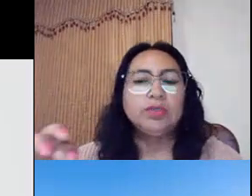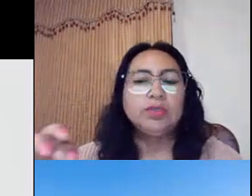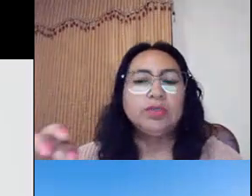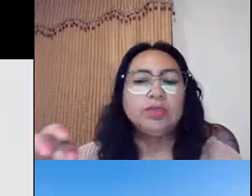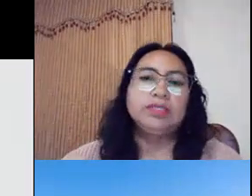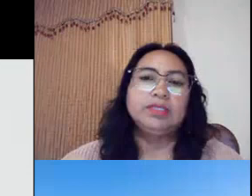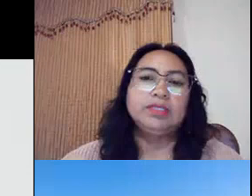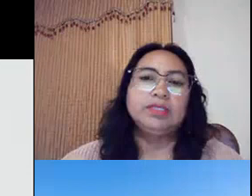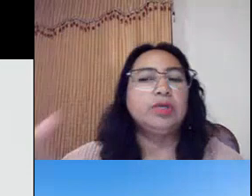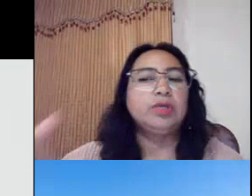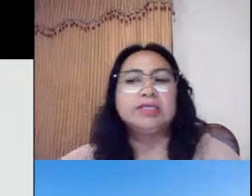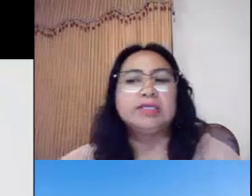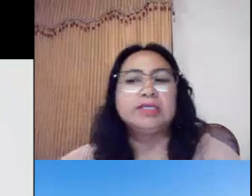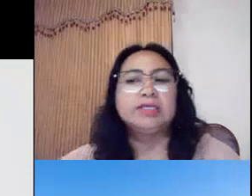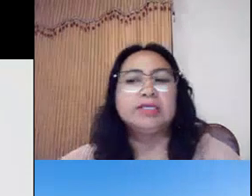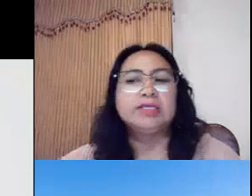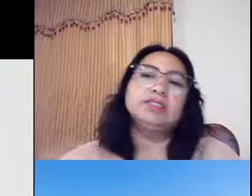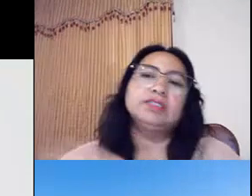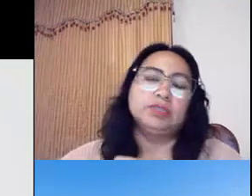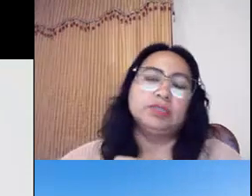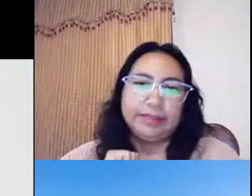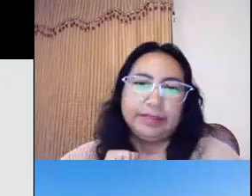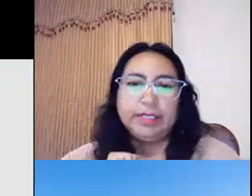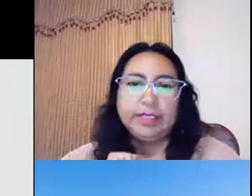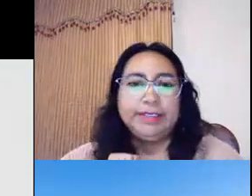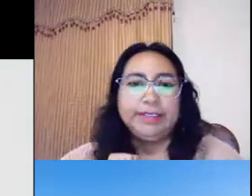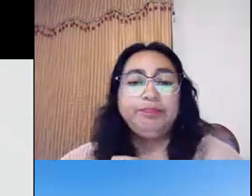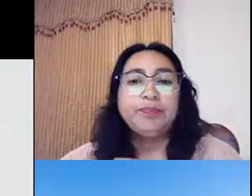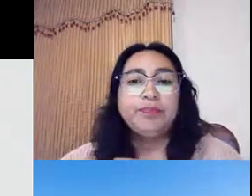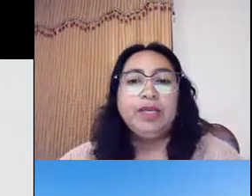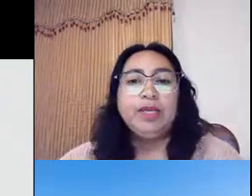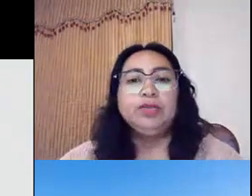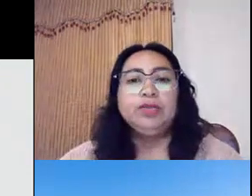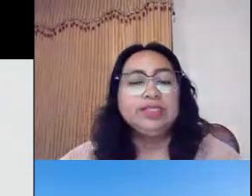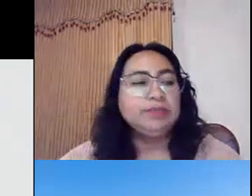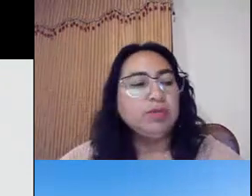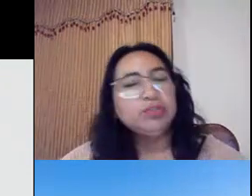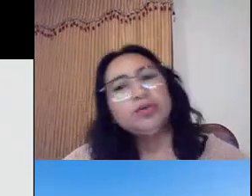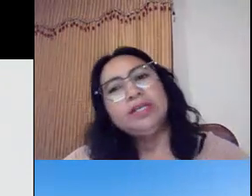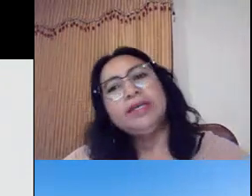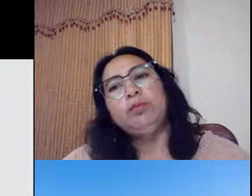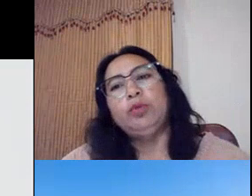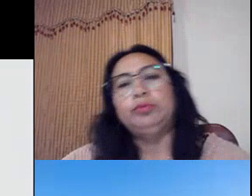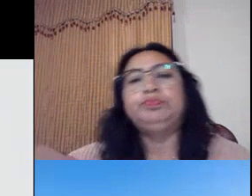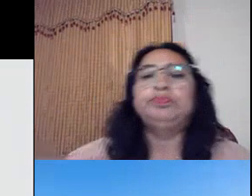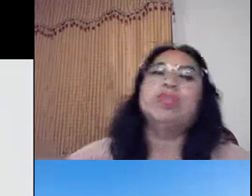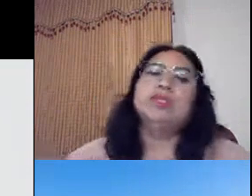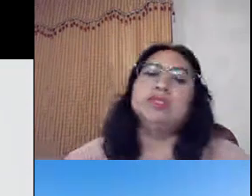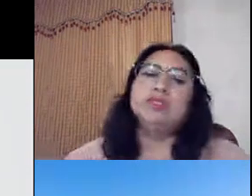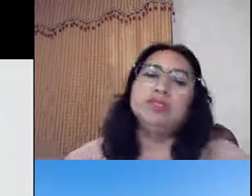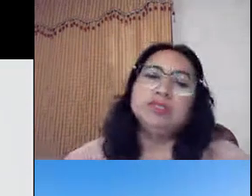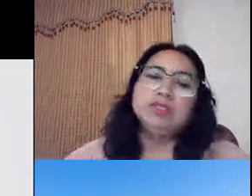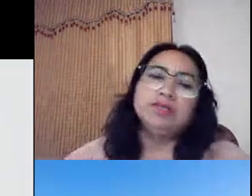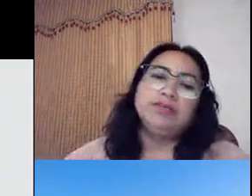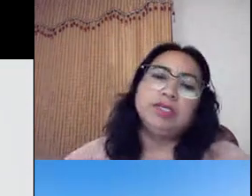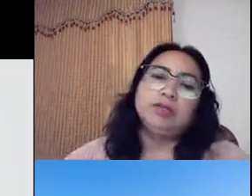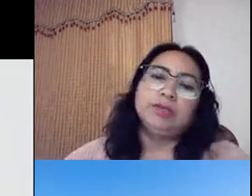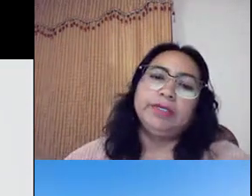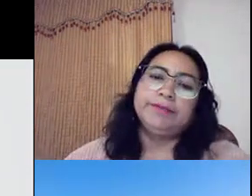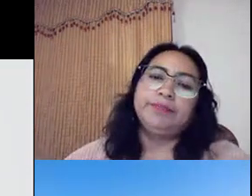distancia, cuál es el tiempo y cuáles son la aceleración y las velocidades. ¿Ya? Entonces, vamos con el ejemplo. Llenemos